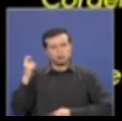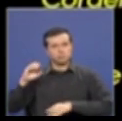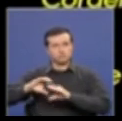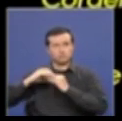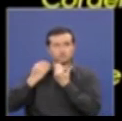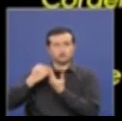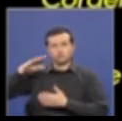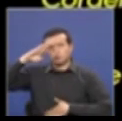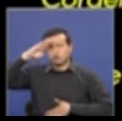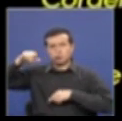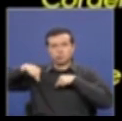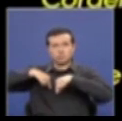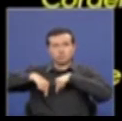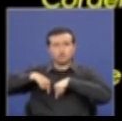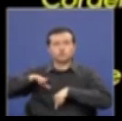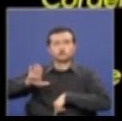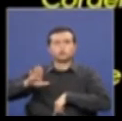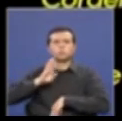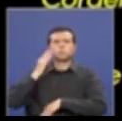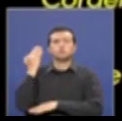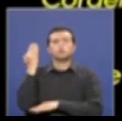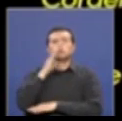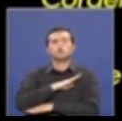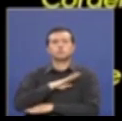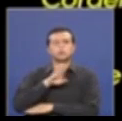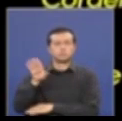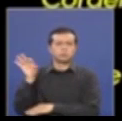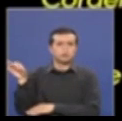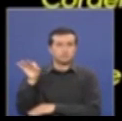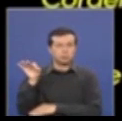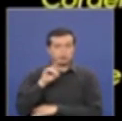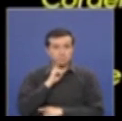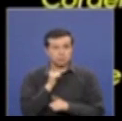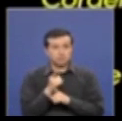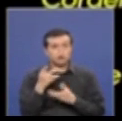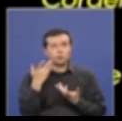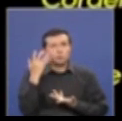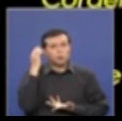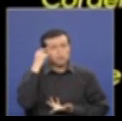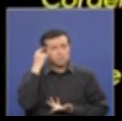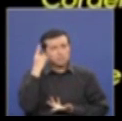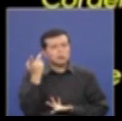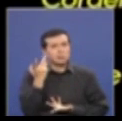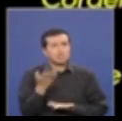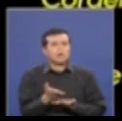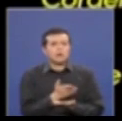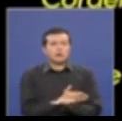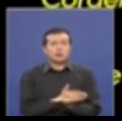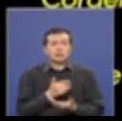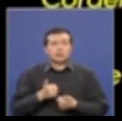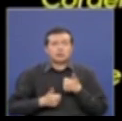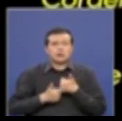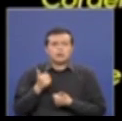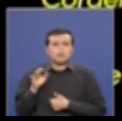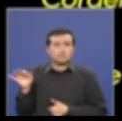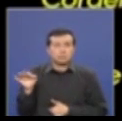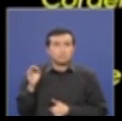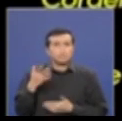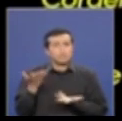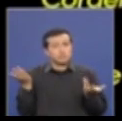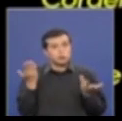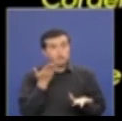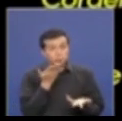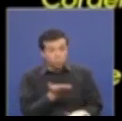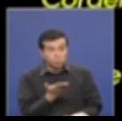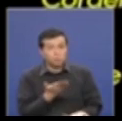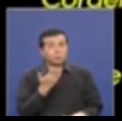de Tránsito que coordine con el municipio. Escapado. Para mí te dije que hacer una partida de aliado, y dudo que te acepte. Y menos ahora que tú estás